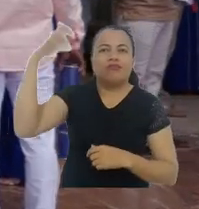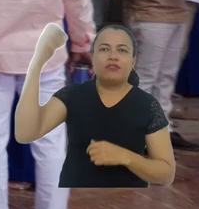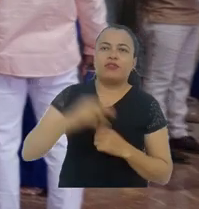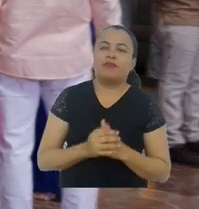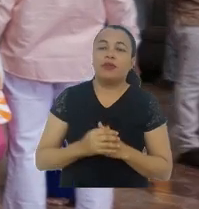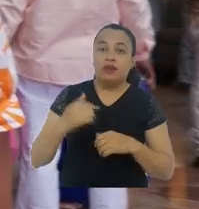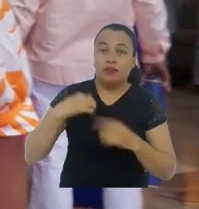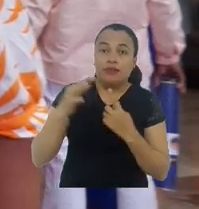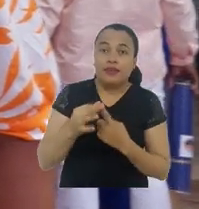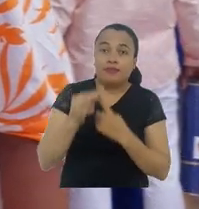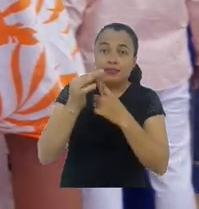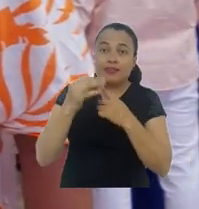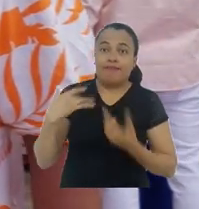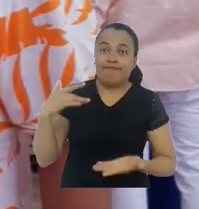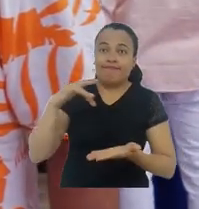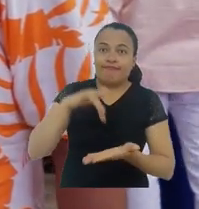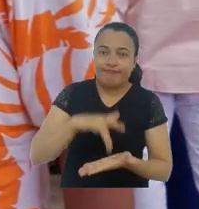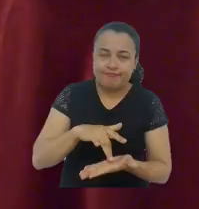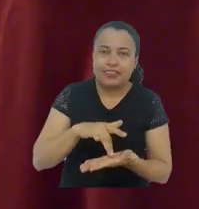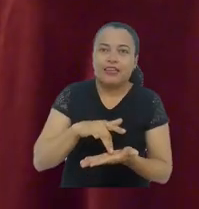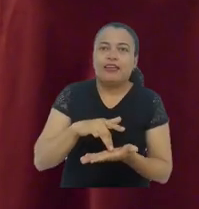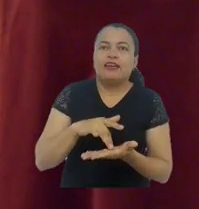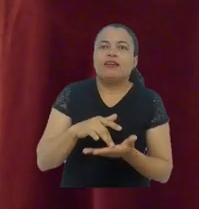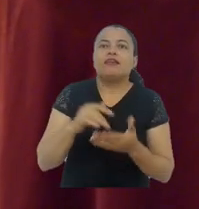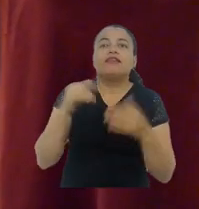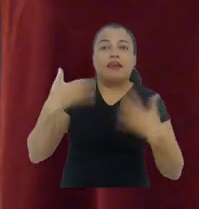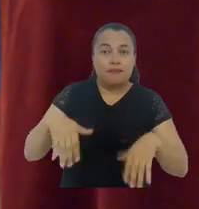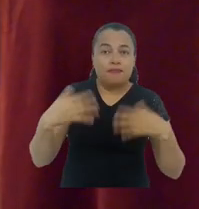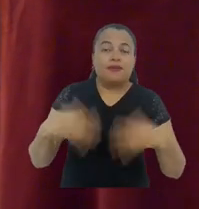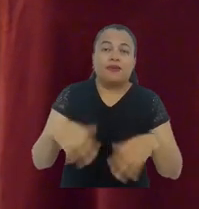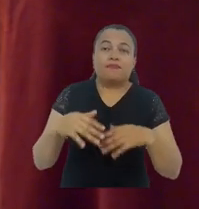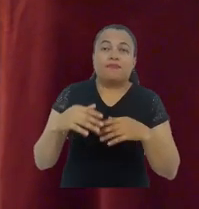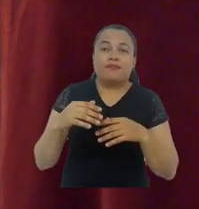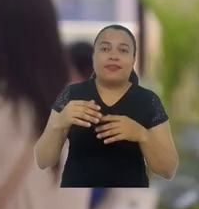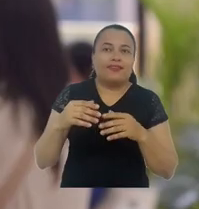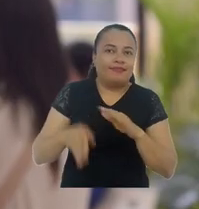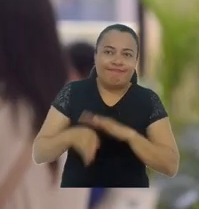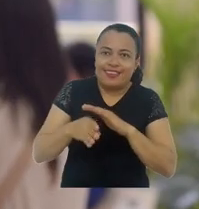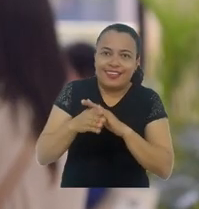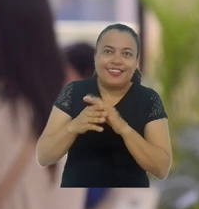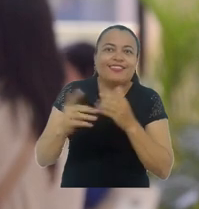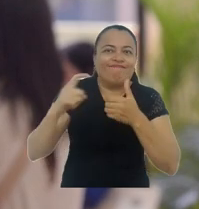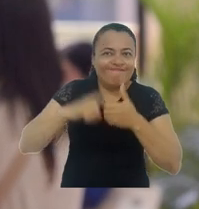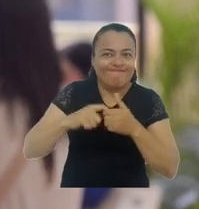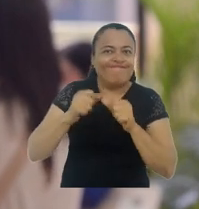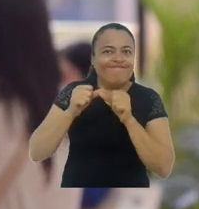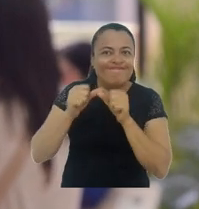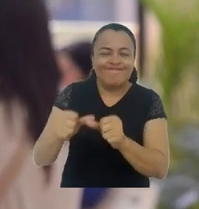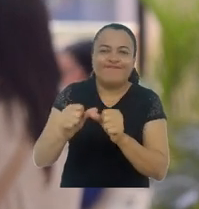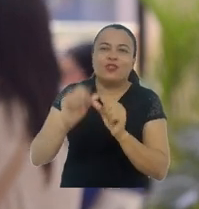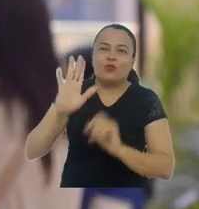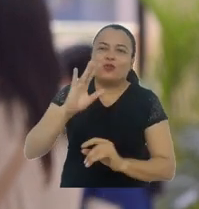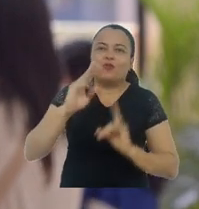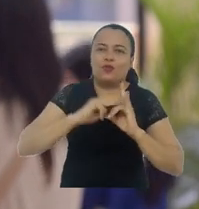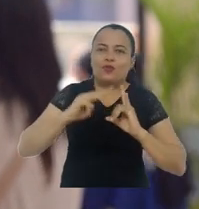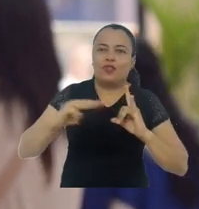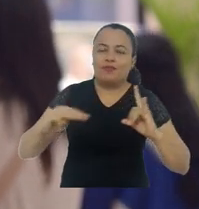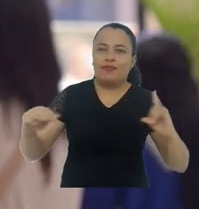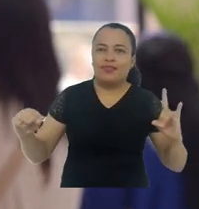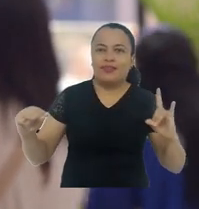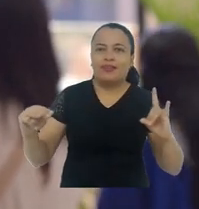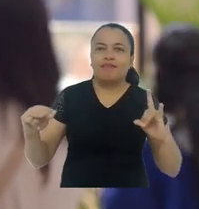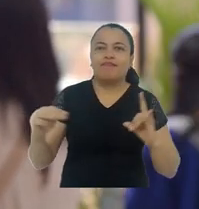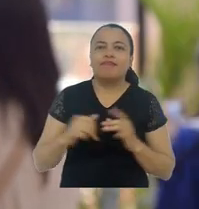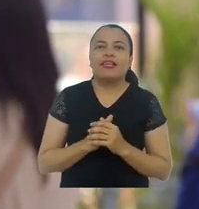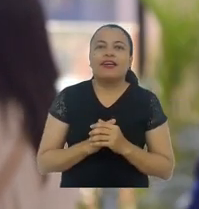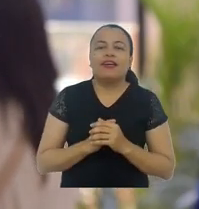profesional. Es un honor para mí estar acá, como será un honor seguramente seguir perteneciendo a la